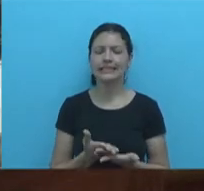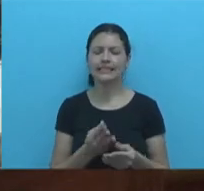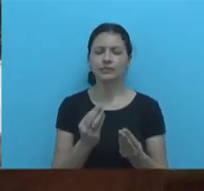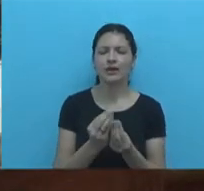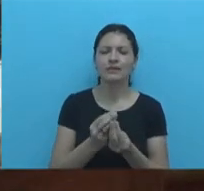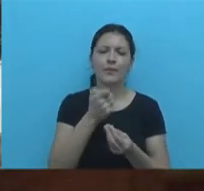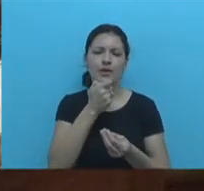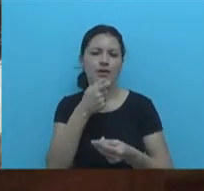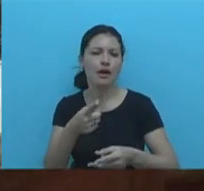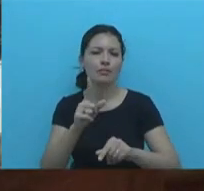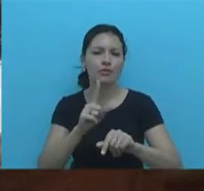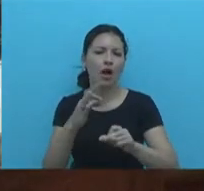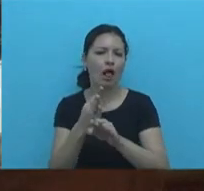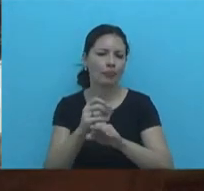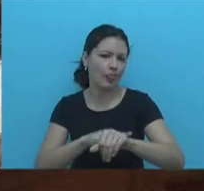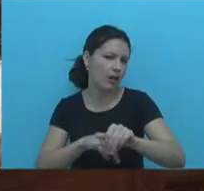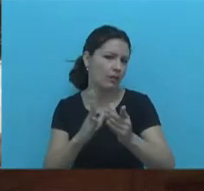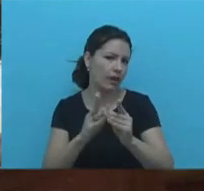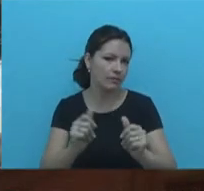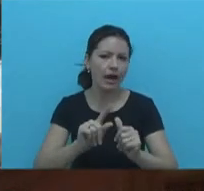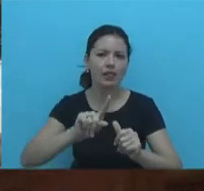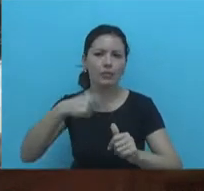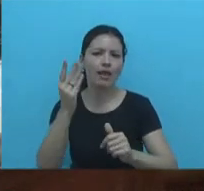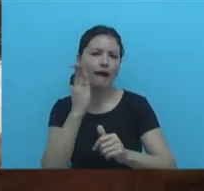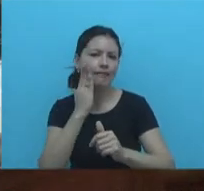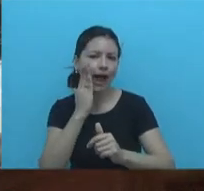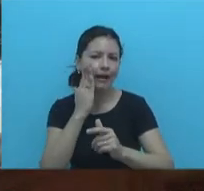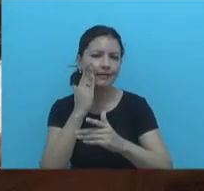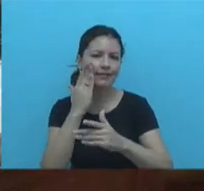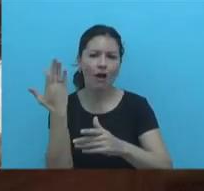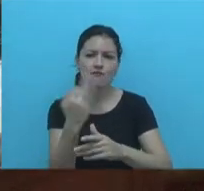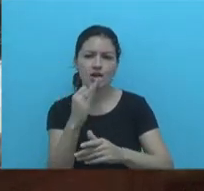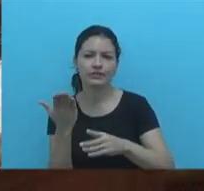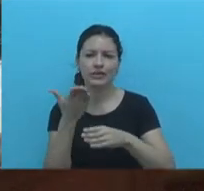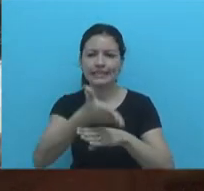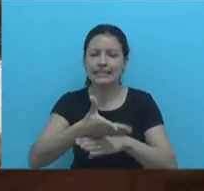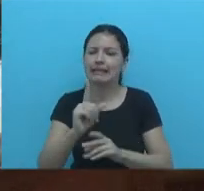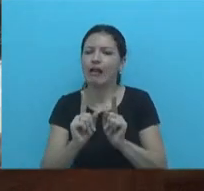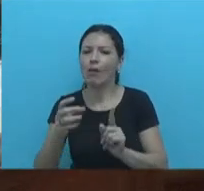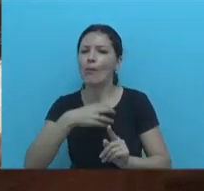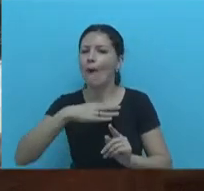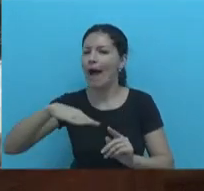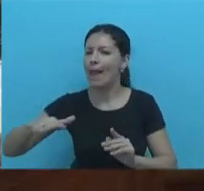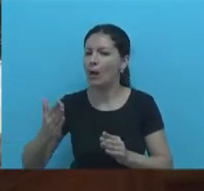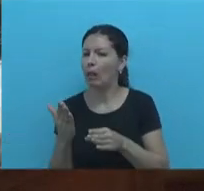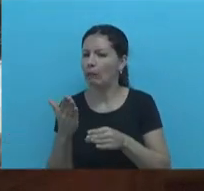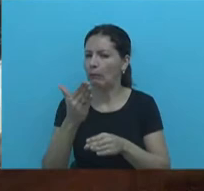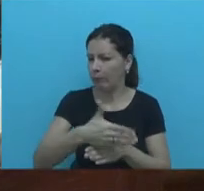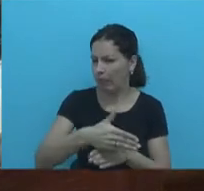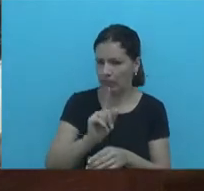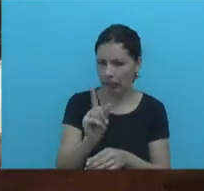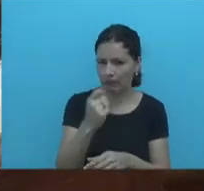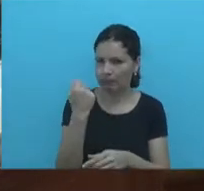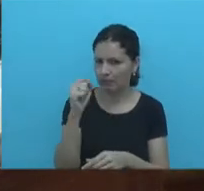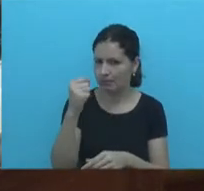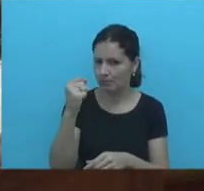pueden no presentarse y no le pueden dar la importancia necesaria. Por eso, si está dentro de esos 80 minutos, aunque ya están en la escuela,